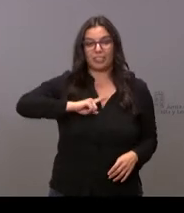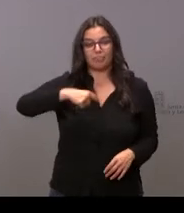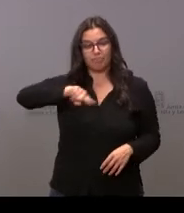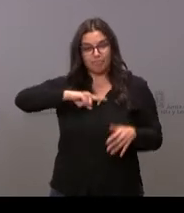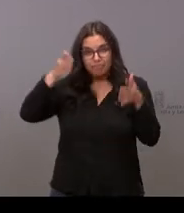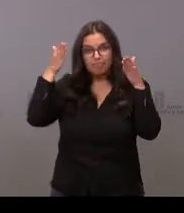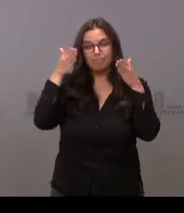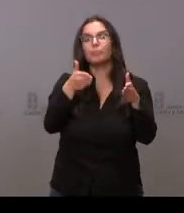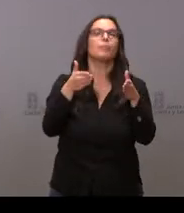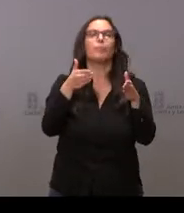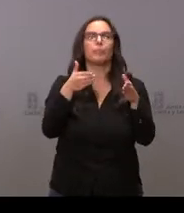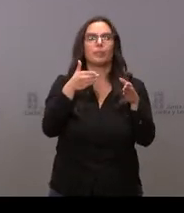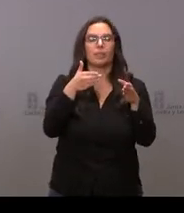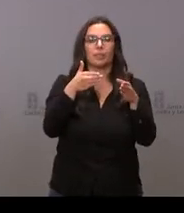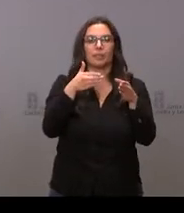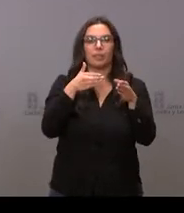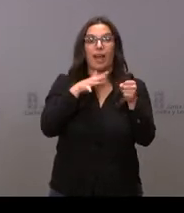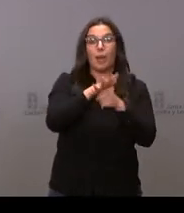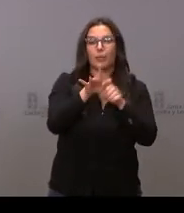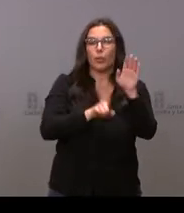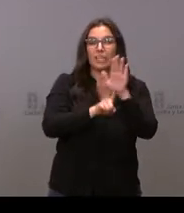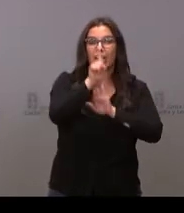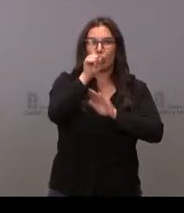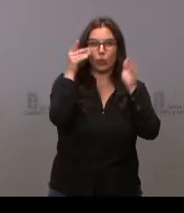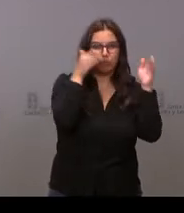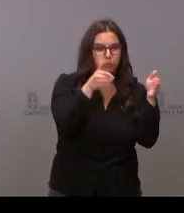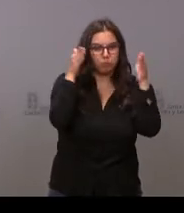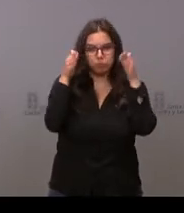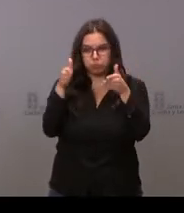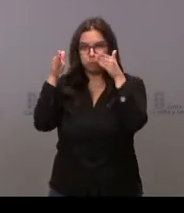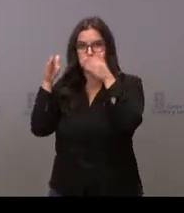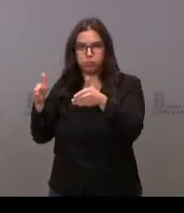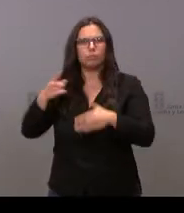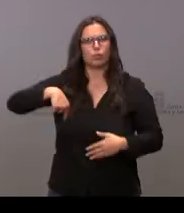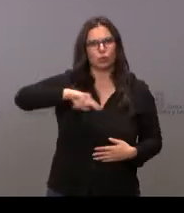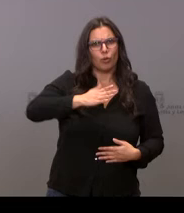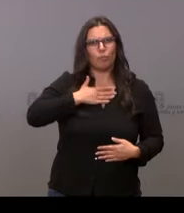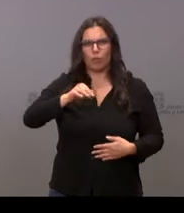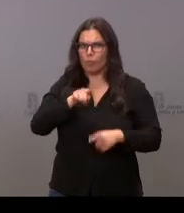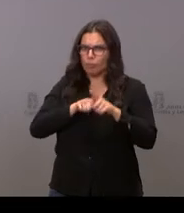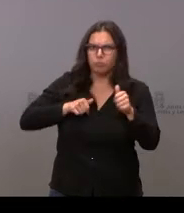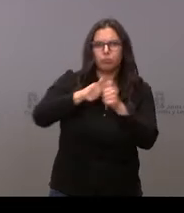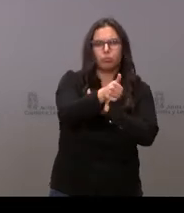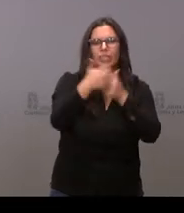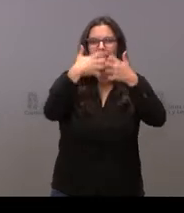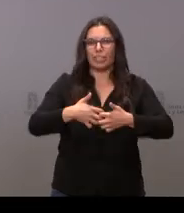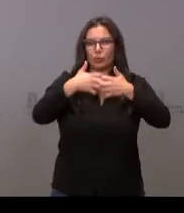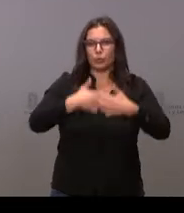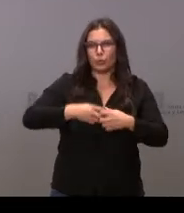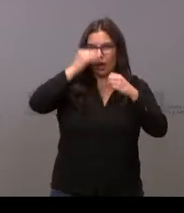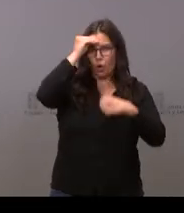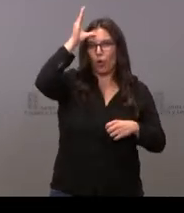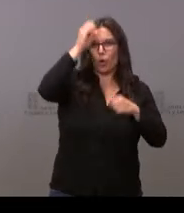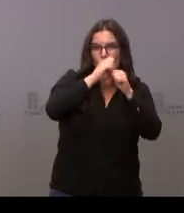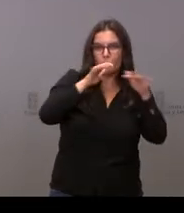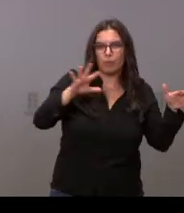en polos de desarrollo en los que podemos situarnos como potencia la industria del conocimiento ligada